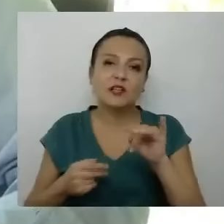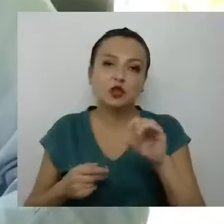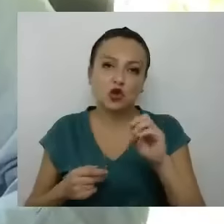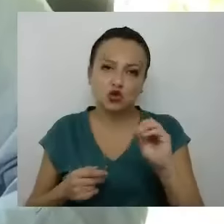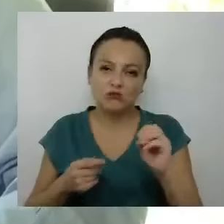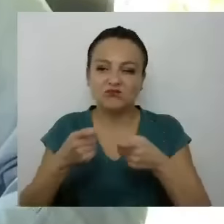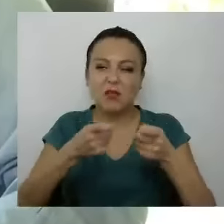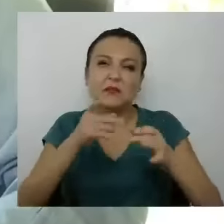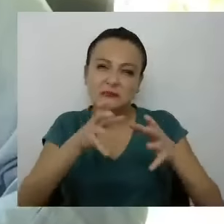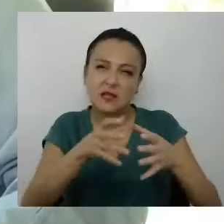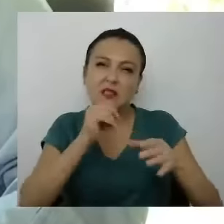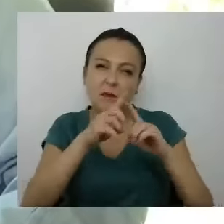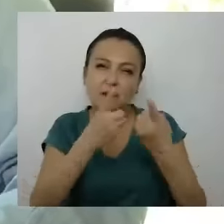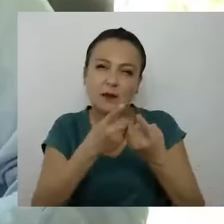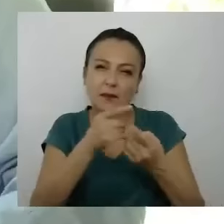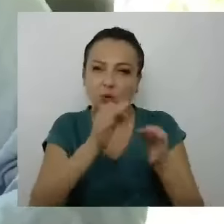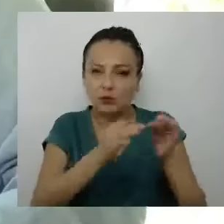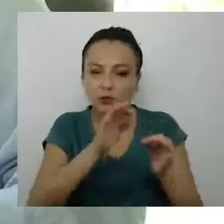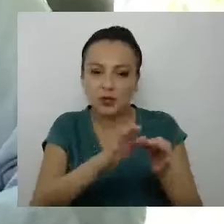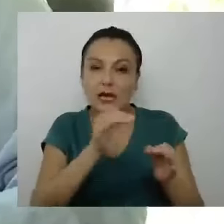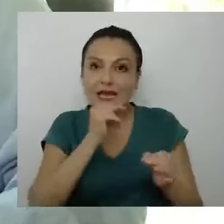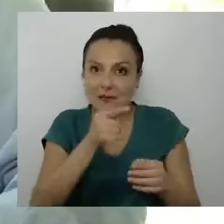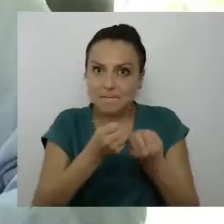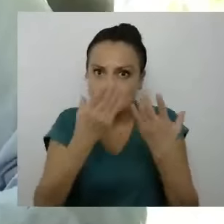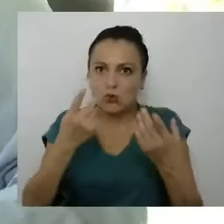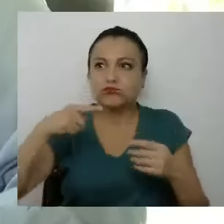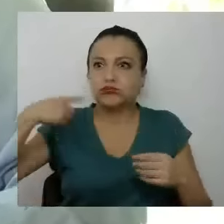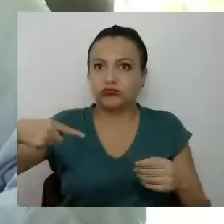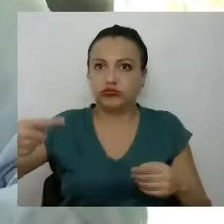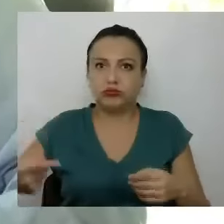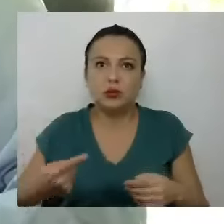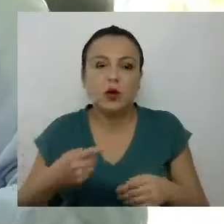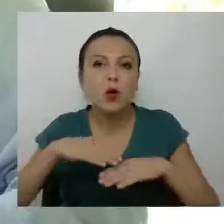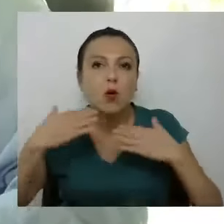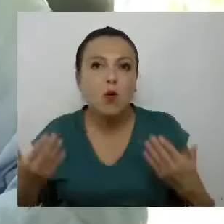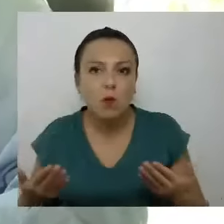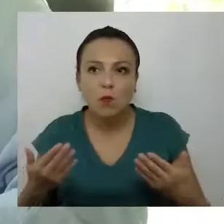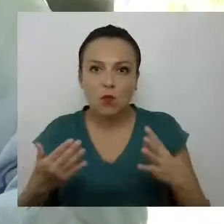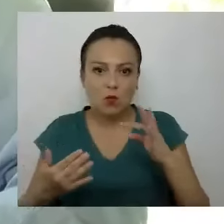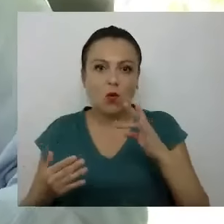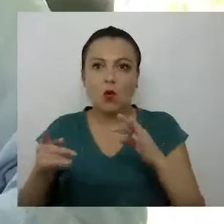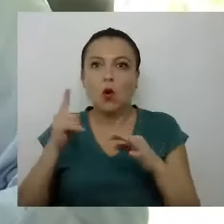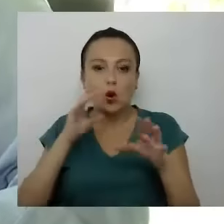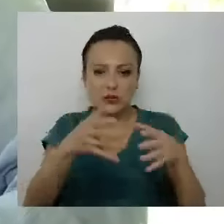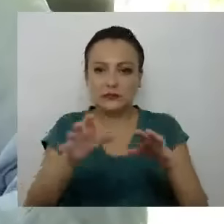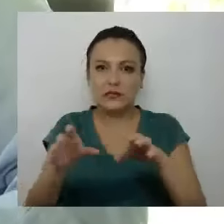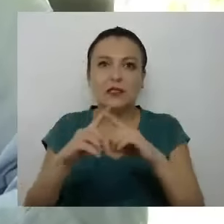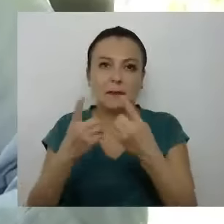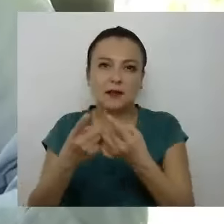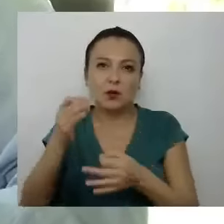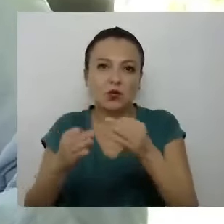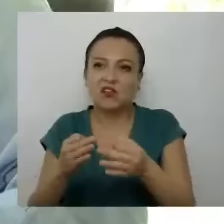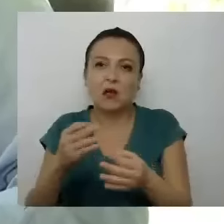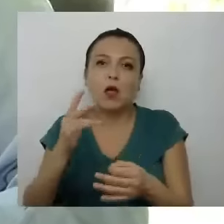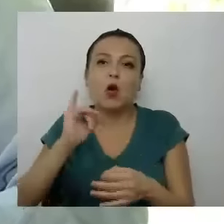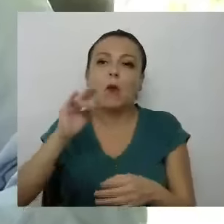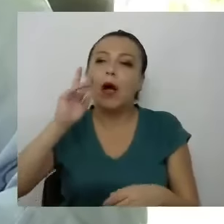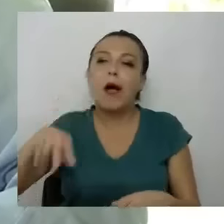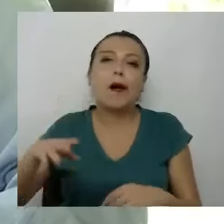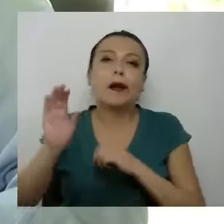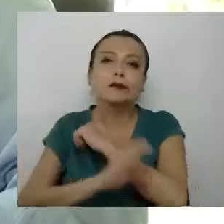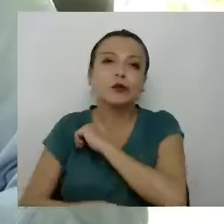dado cuenta, en los últimos tiempos es muy frecuente ver cómo los tribunales contenciosos dejan sin efecto sanciones